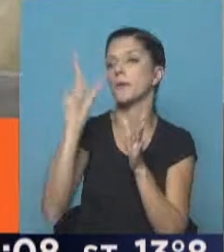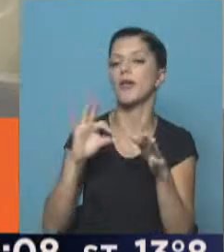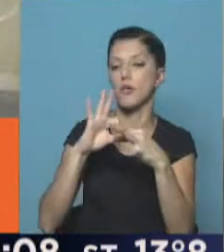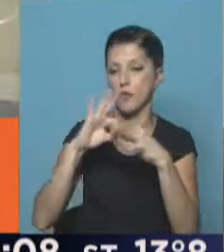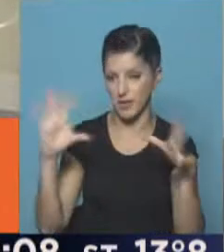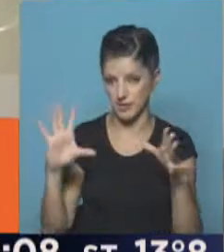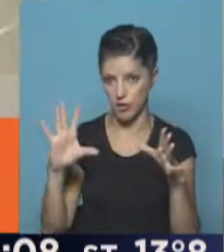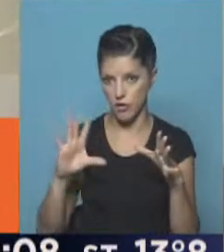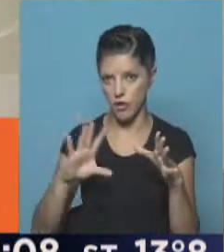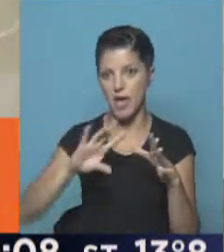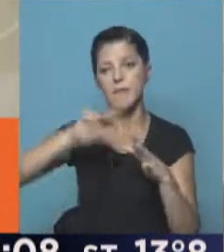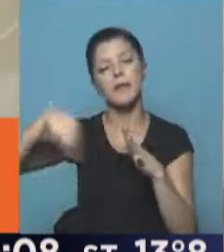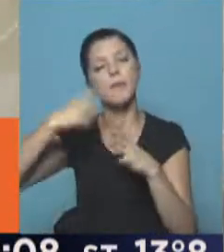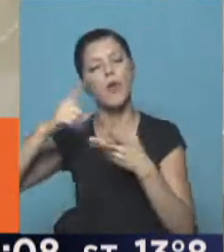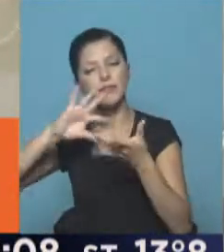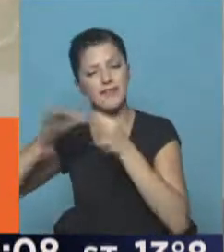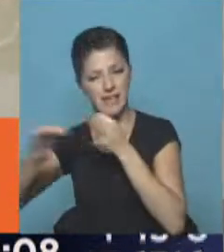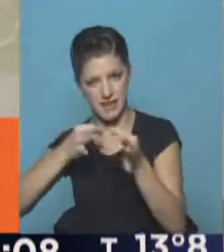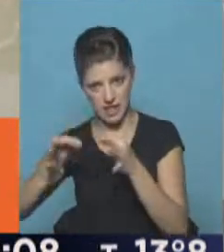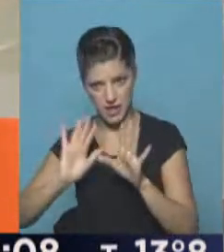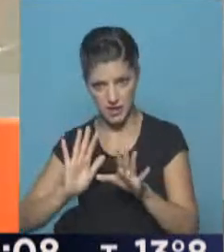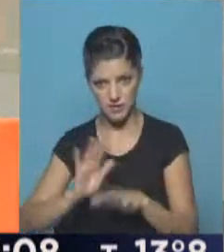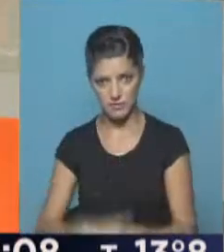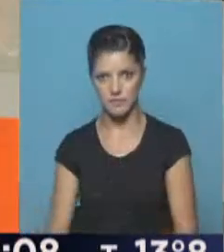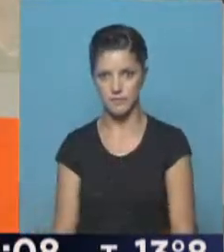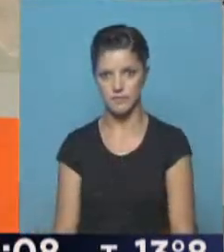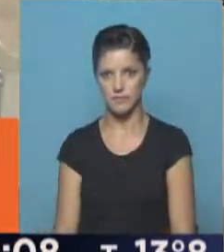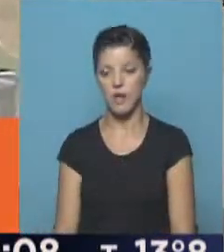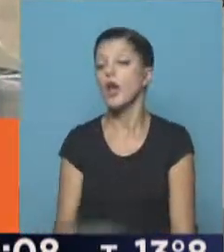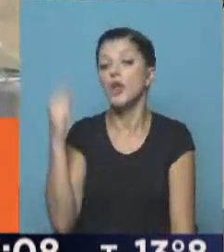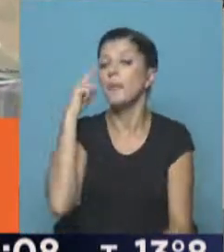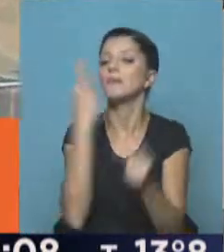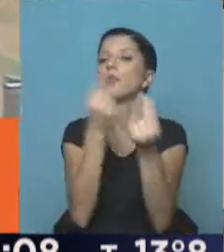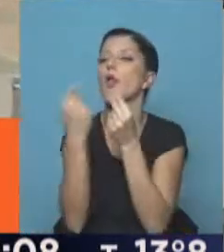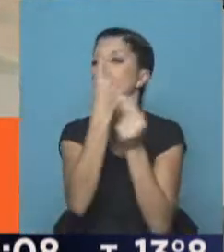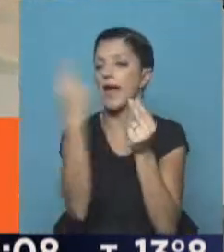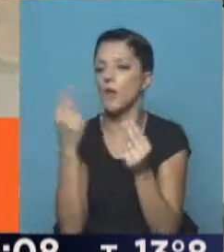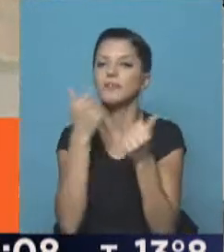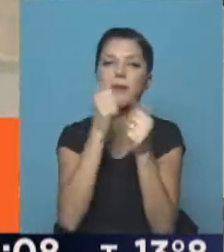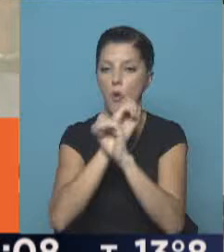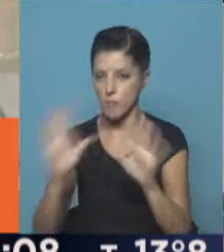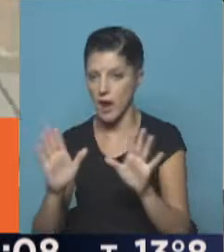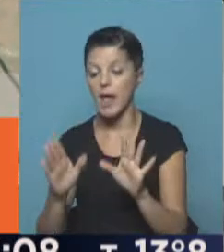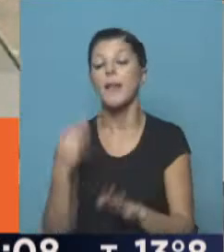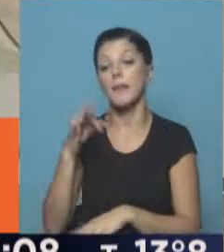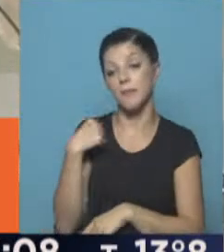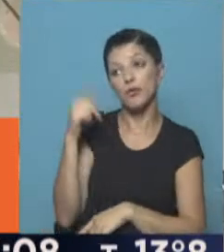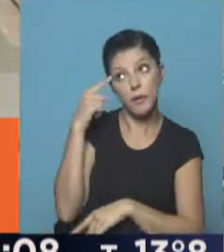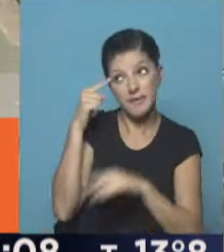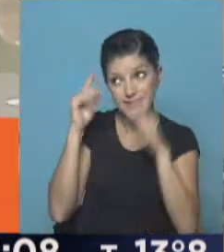tradicionales, sino por otro tipo de mecanismos. Sin entrar en lo valorativo de cada uno, es una diferencia de la que nosotros tenemos que tomar